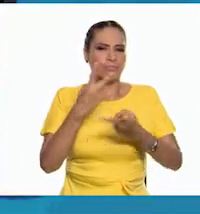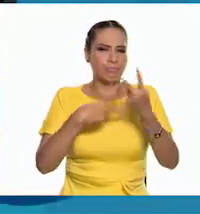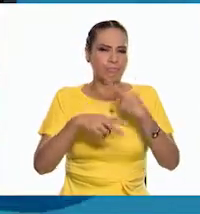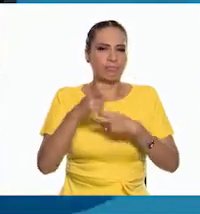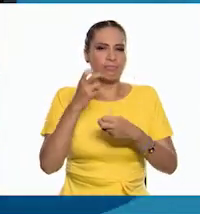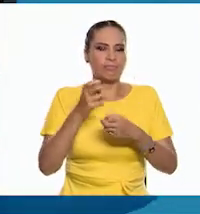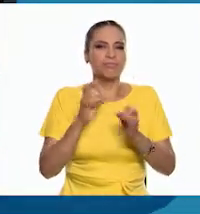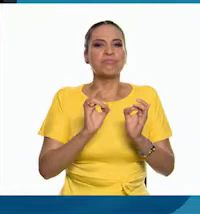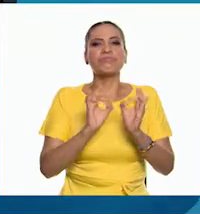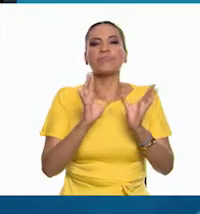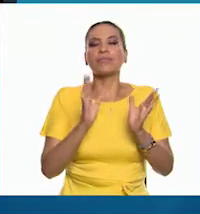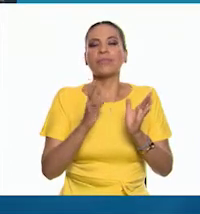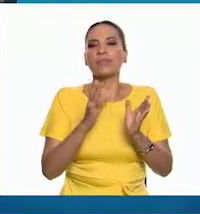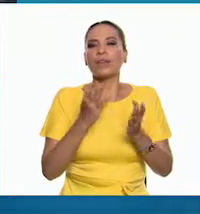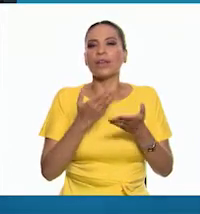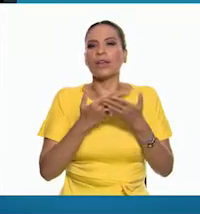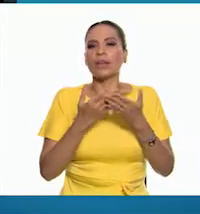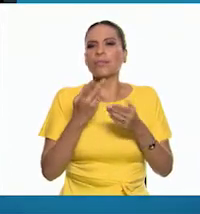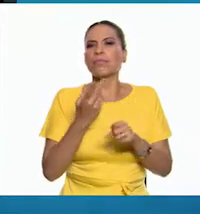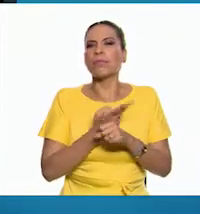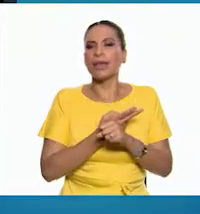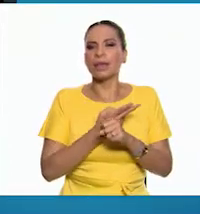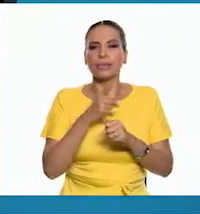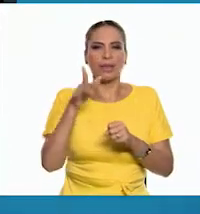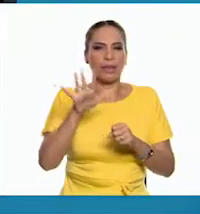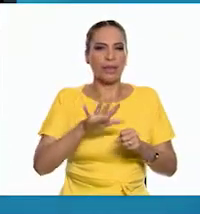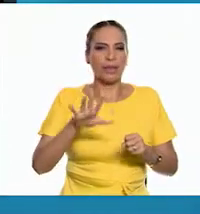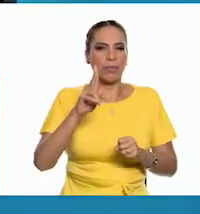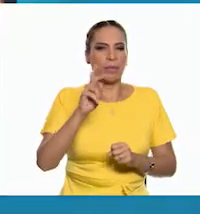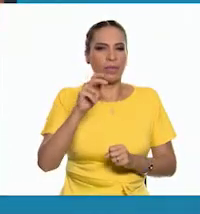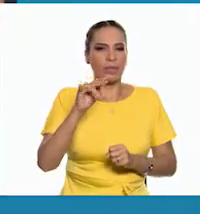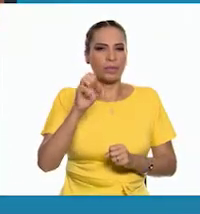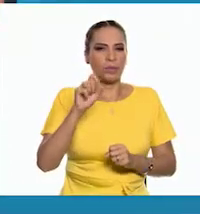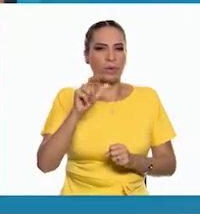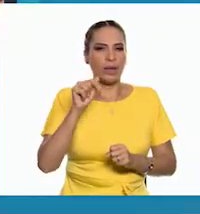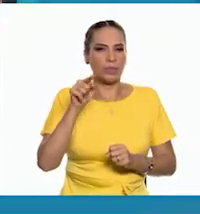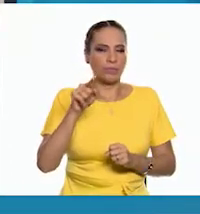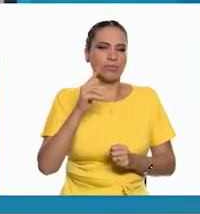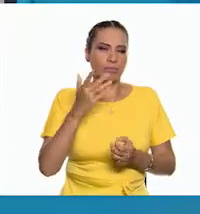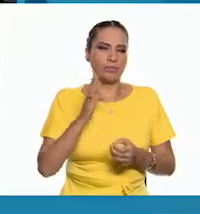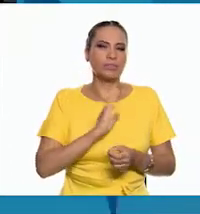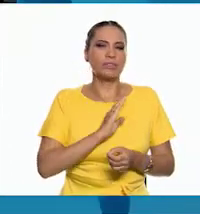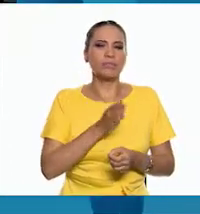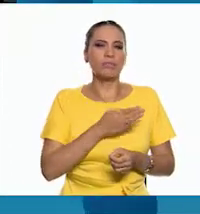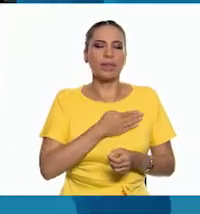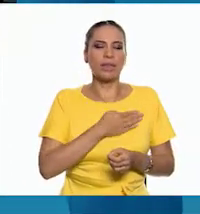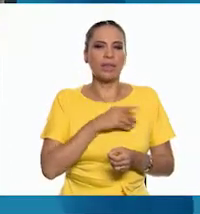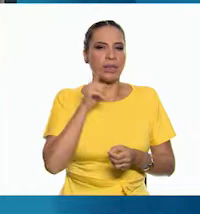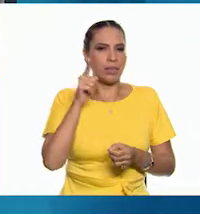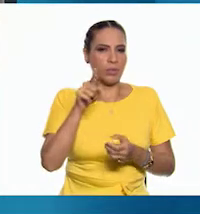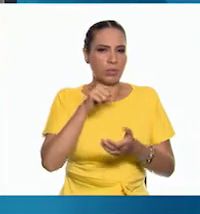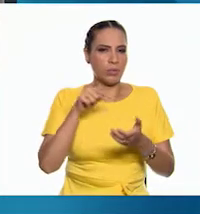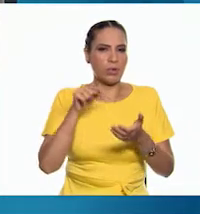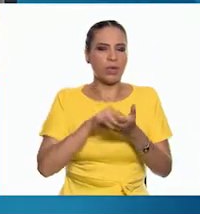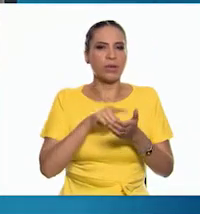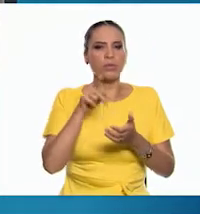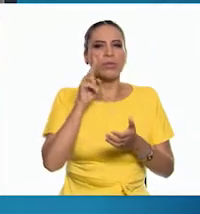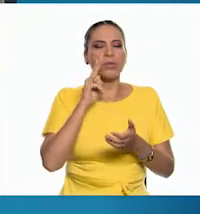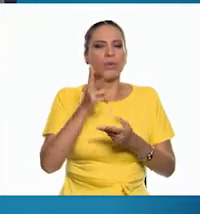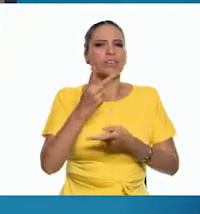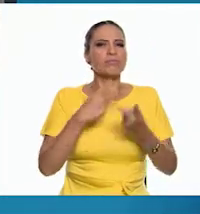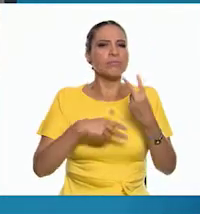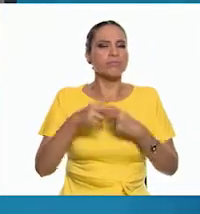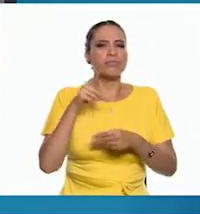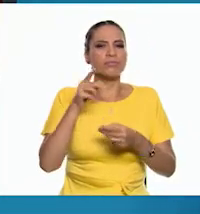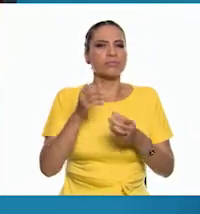repercusión, esto que está sucediendo en la península ibérica, en España en concreto? ¿Cómo ves su